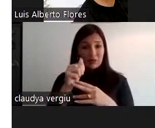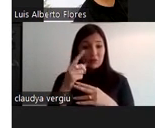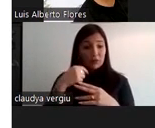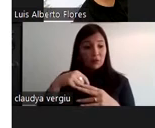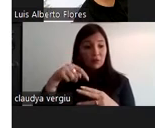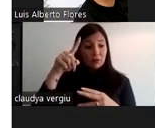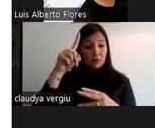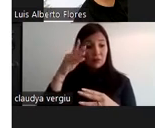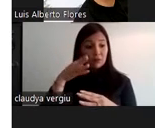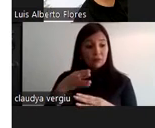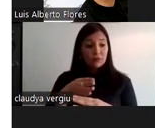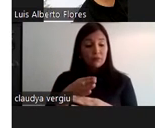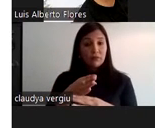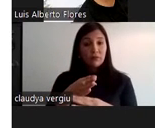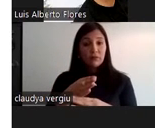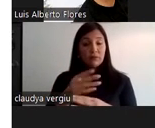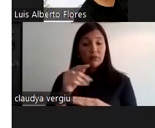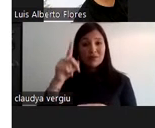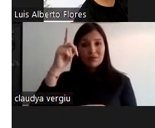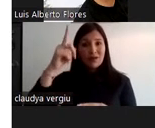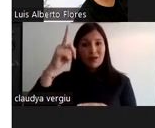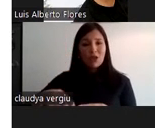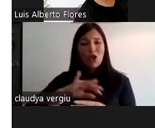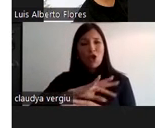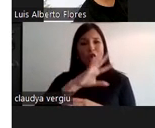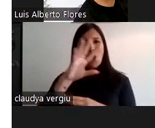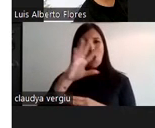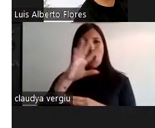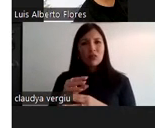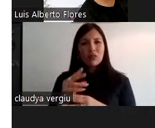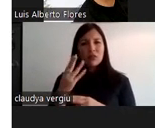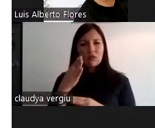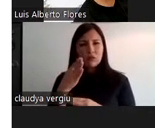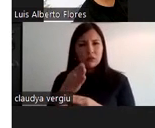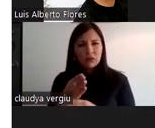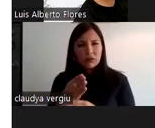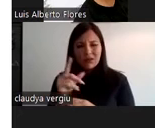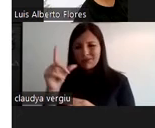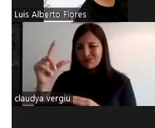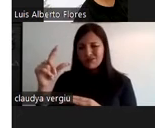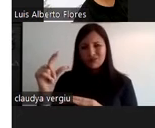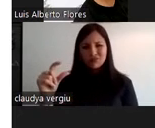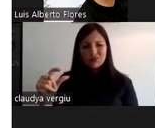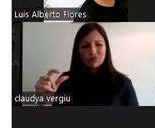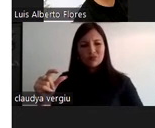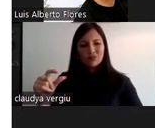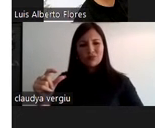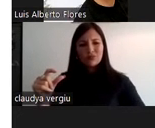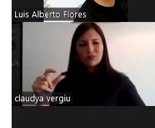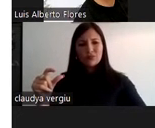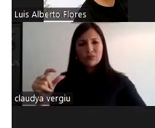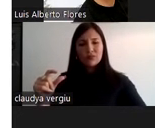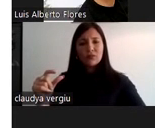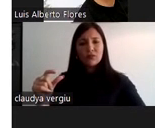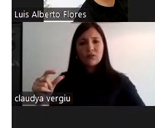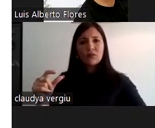semestre del presente año los casos del Coby 19 habían mostrado un constante descenso sin embargo